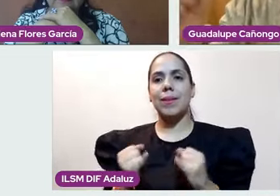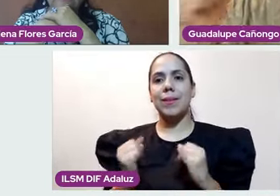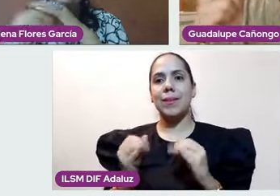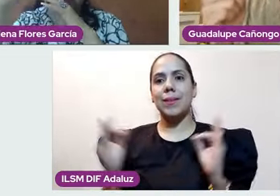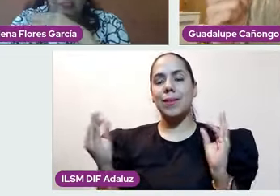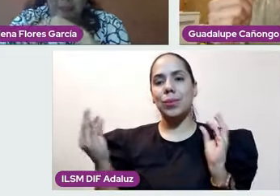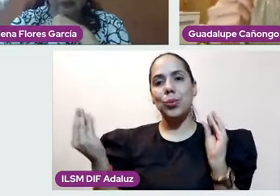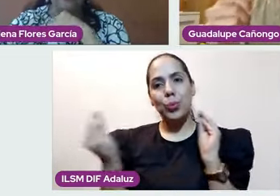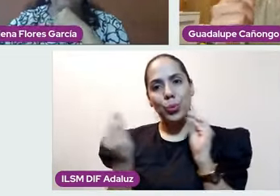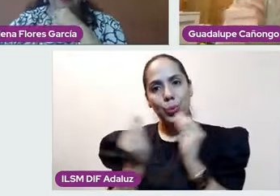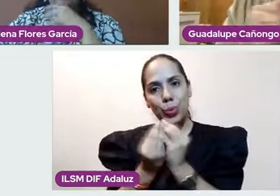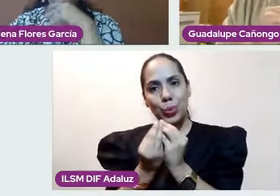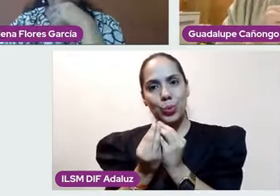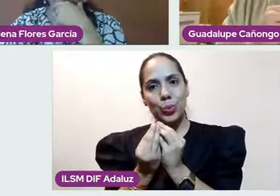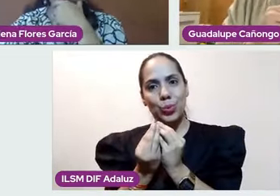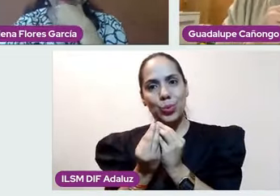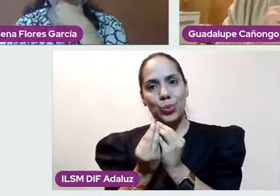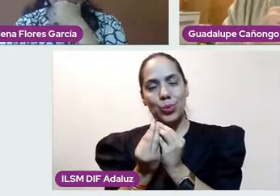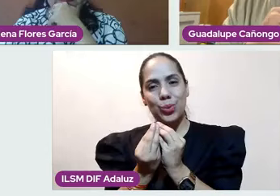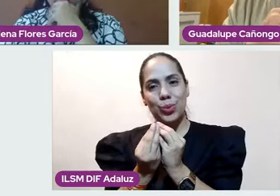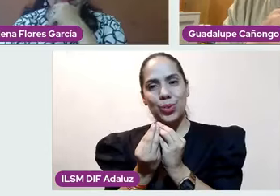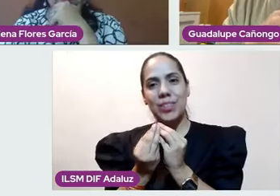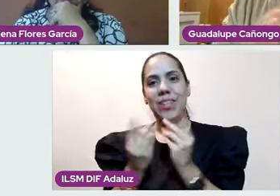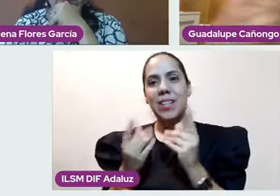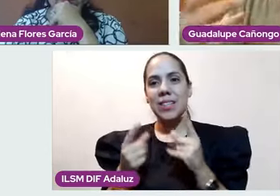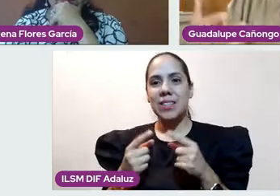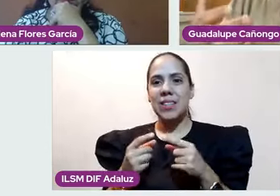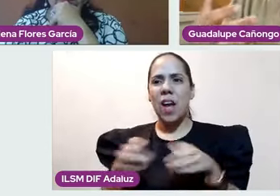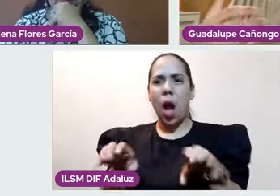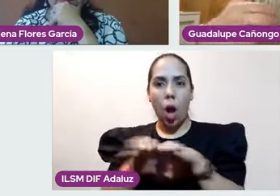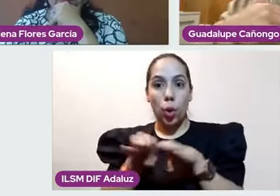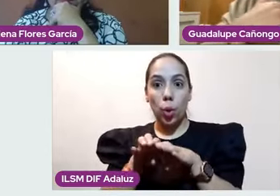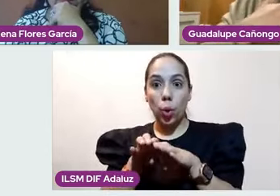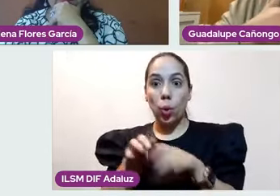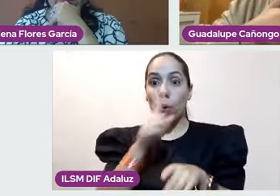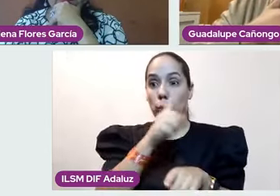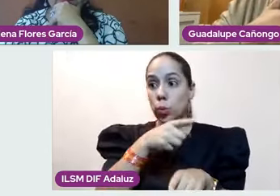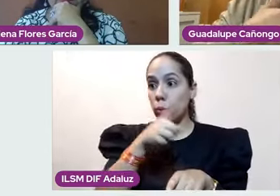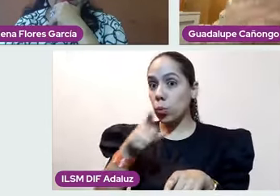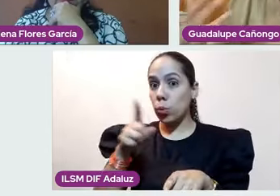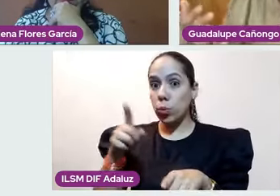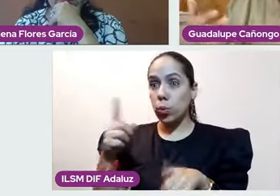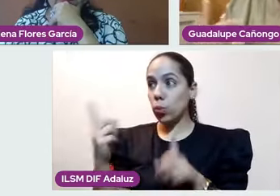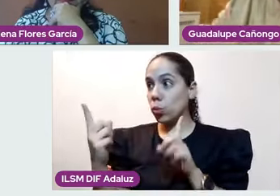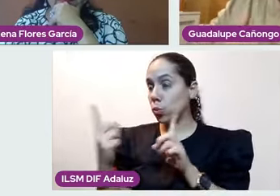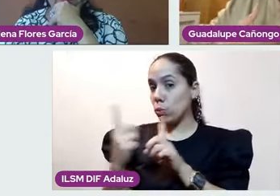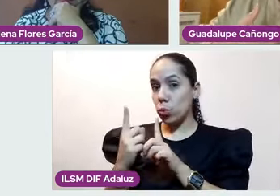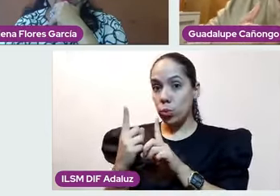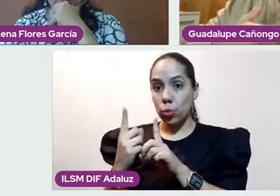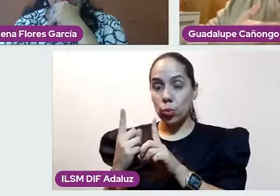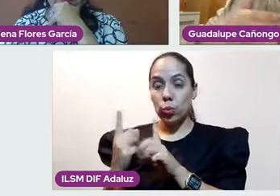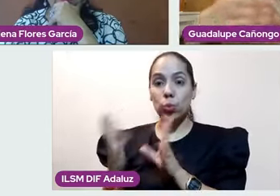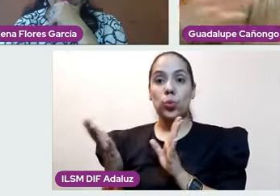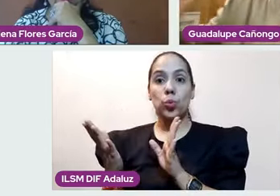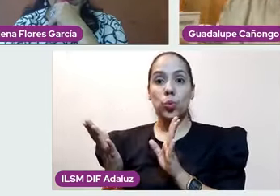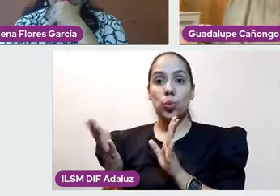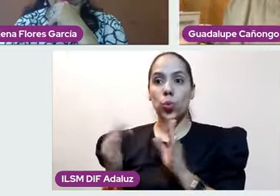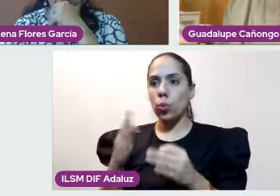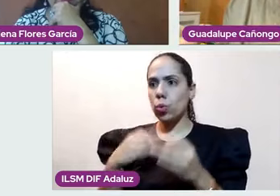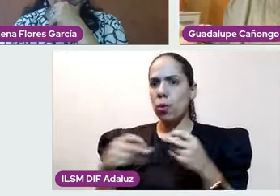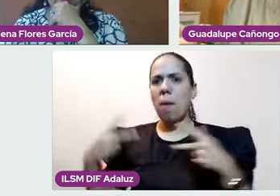el otro, ¿no? La otra, en la medida en la que mis pares, en la medida en que mis vecinos, en las que